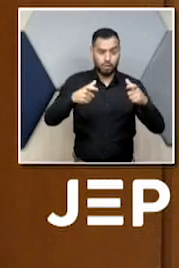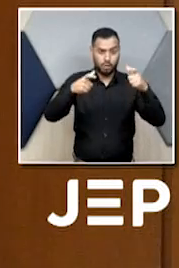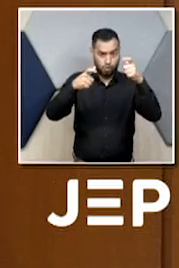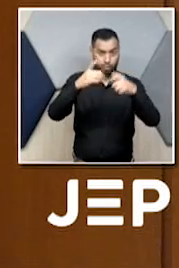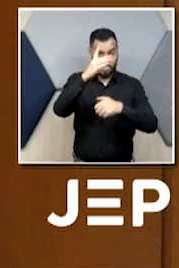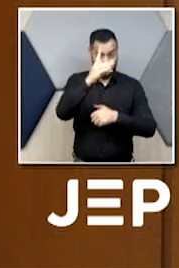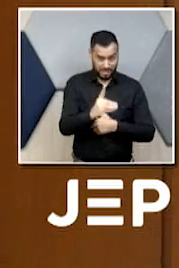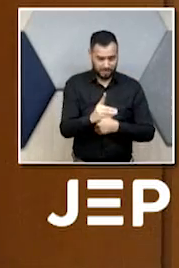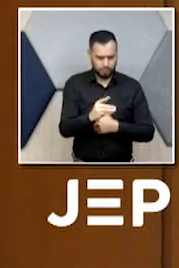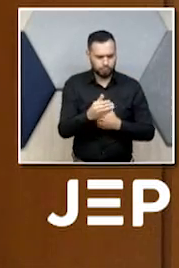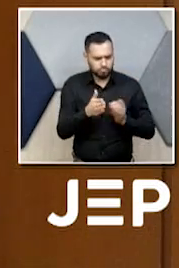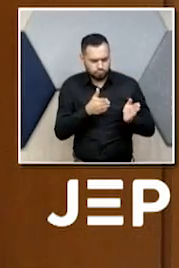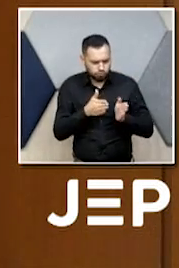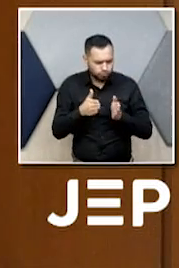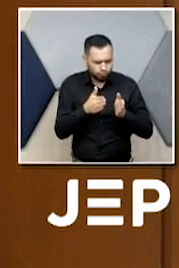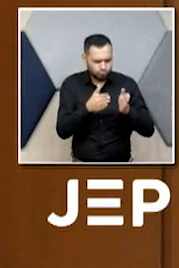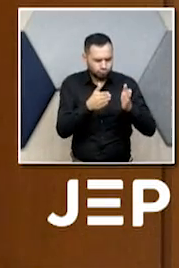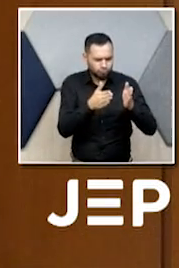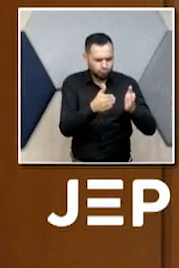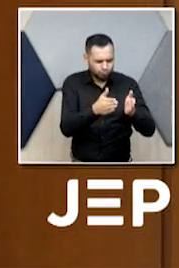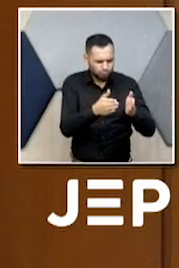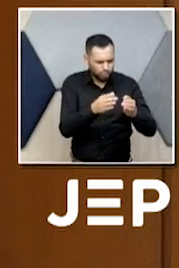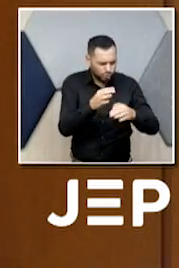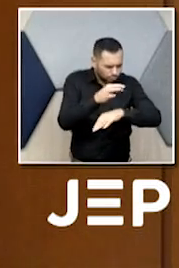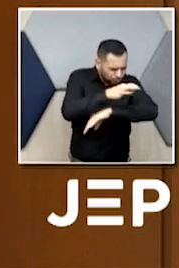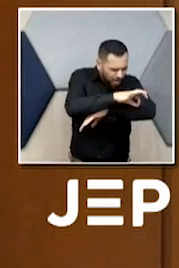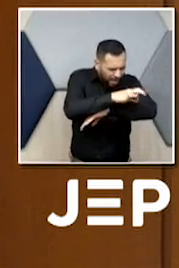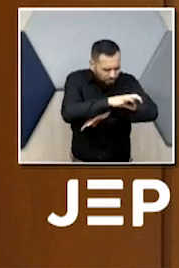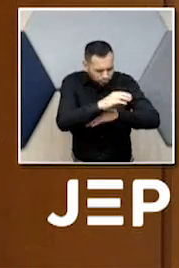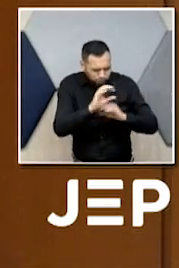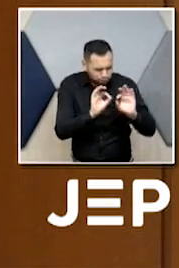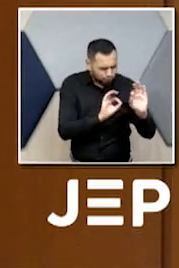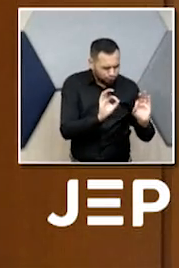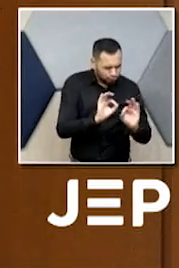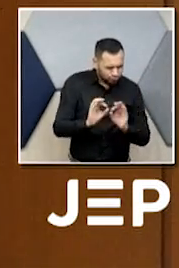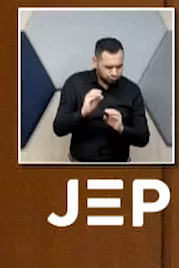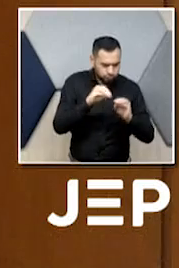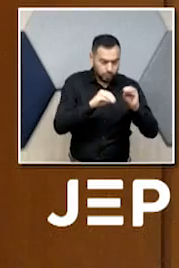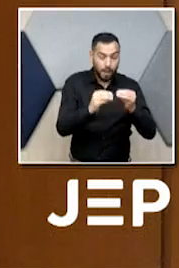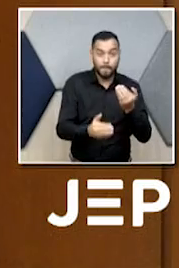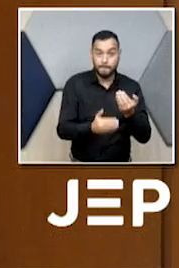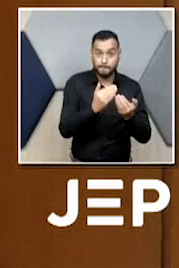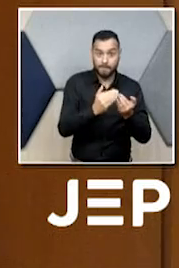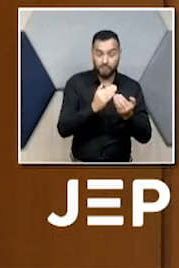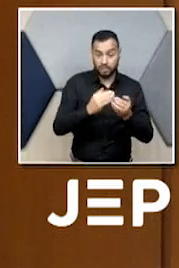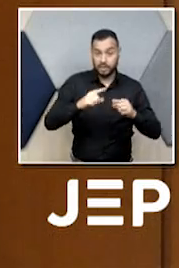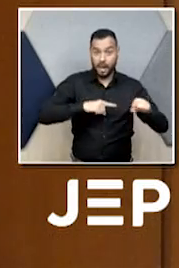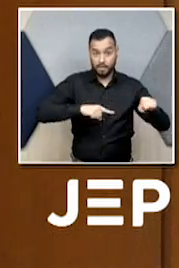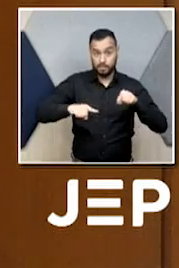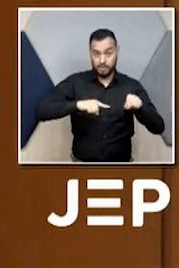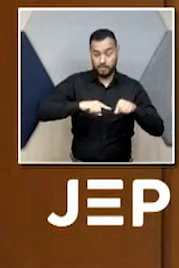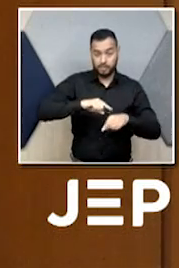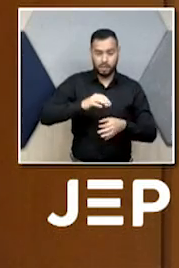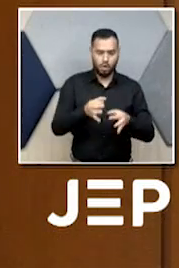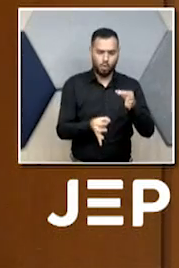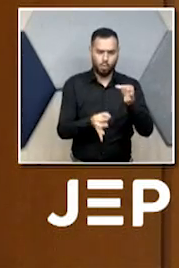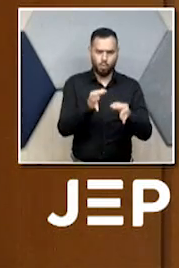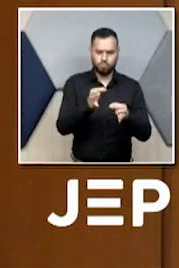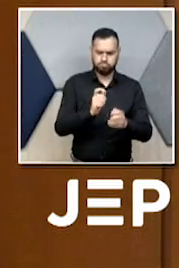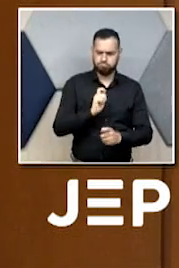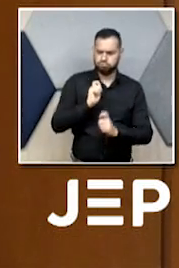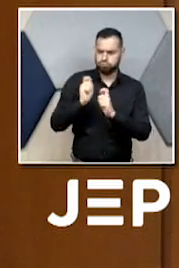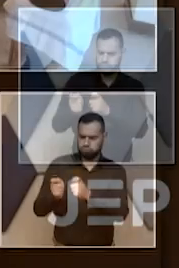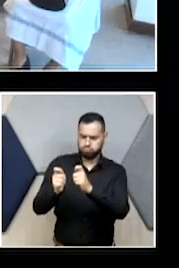a una arquitectura que facilite a través de la Administración de Justicia la consecución de la